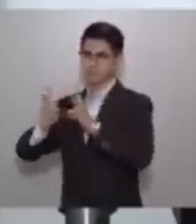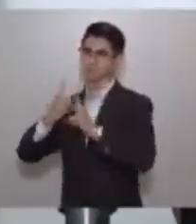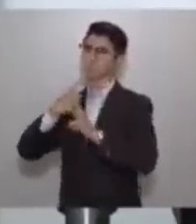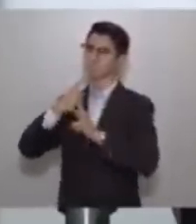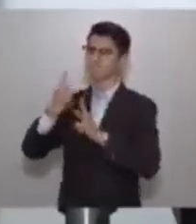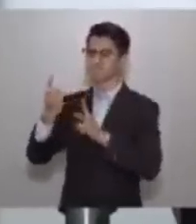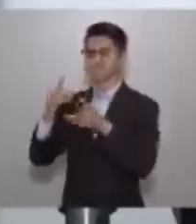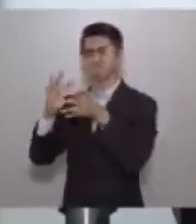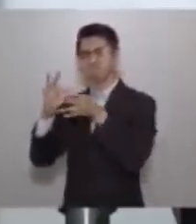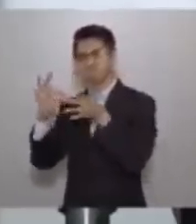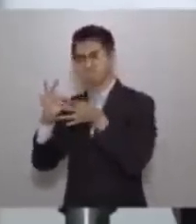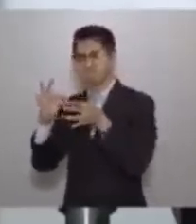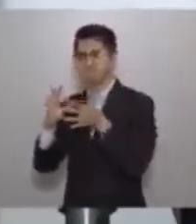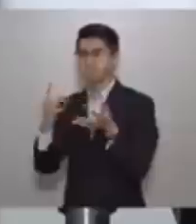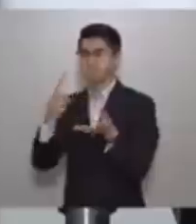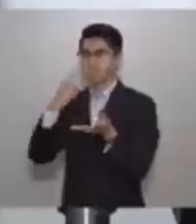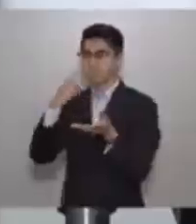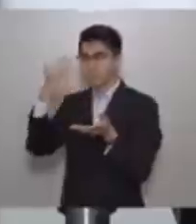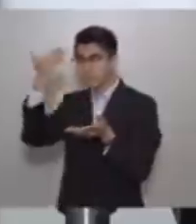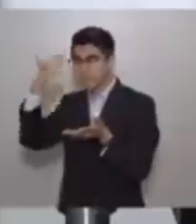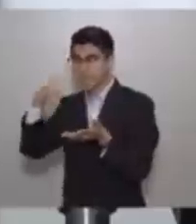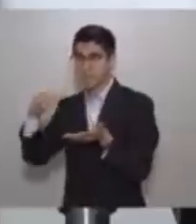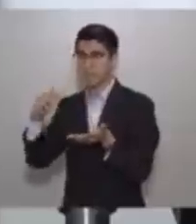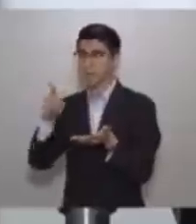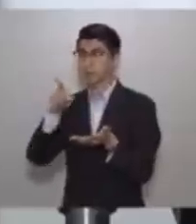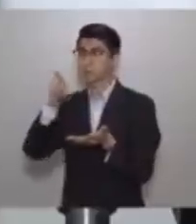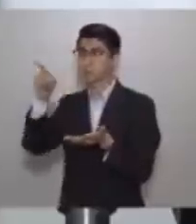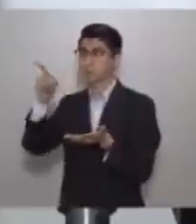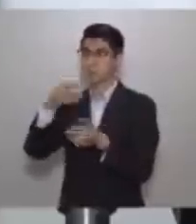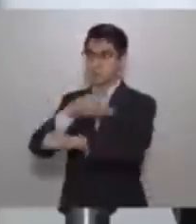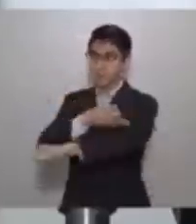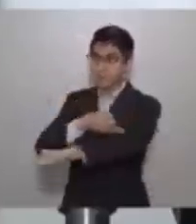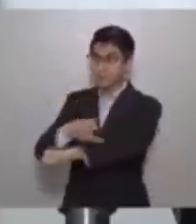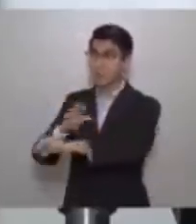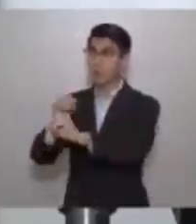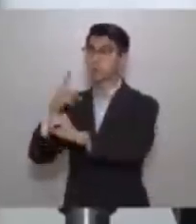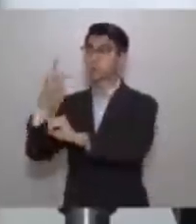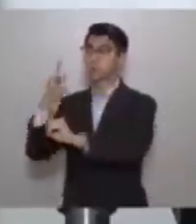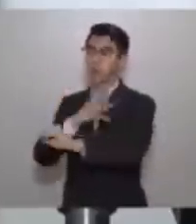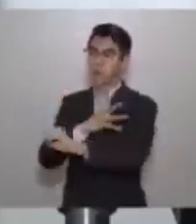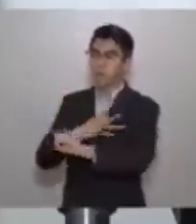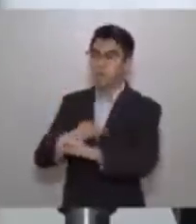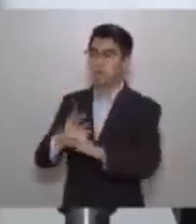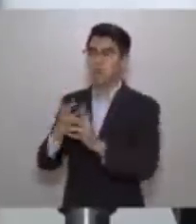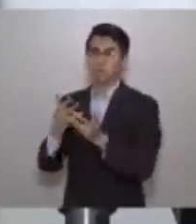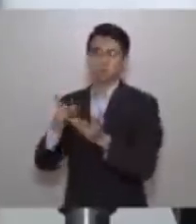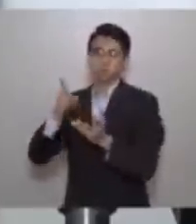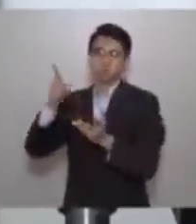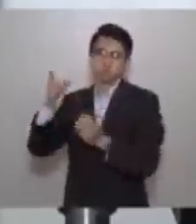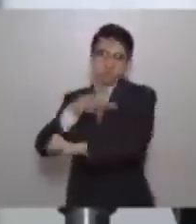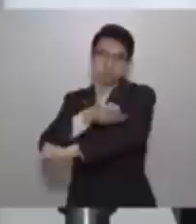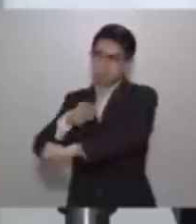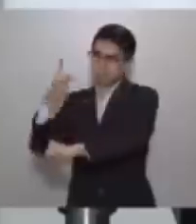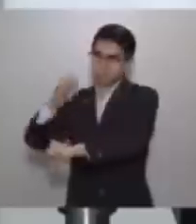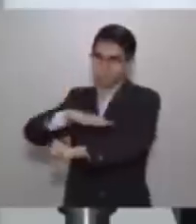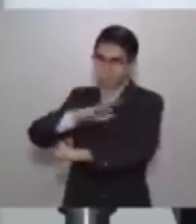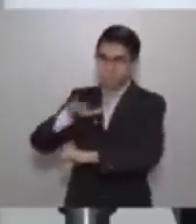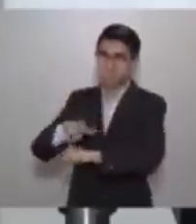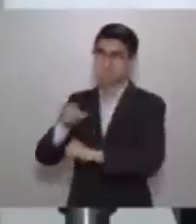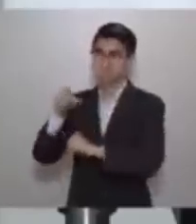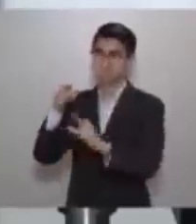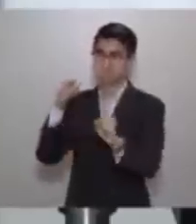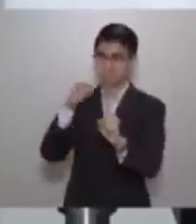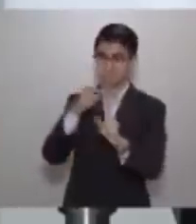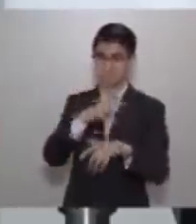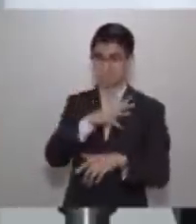conocer los motivos, pero en este caso todavía no podríamos definir en su totalidad si pertenecía a este